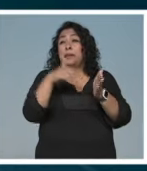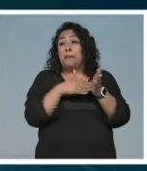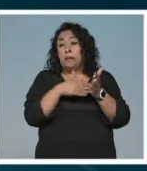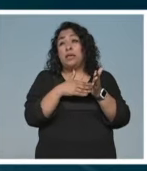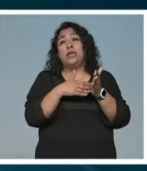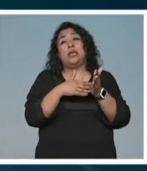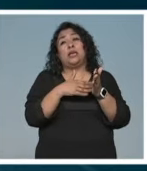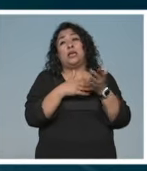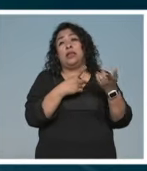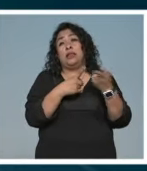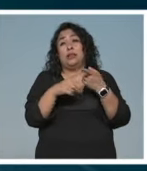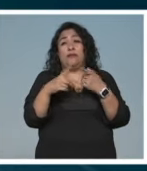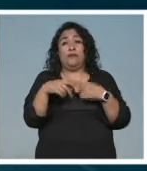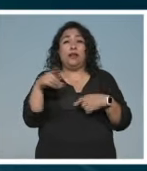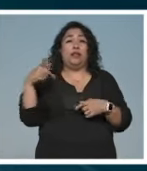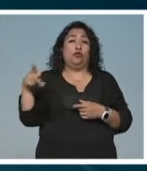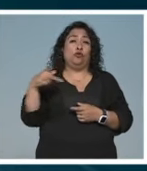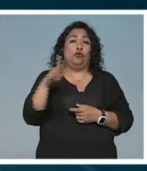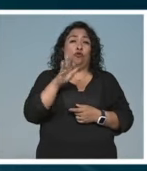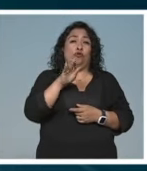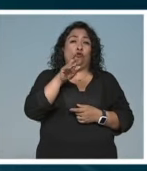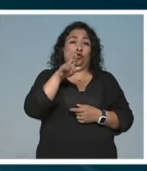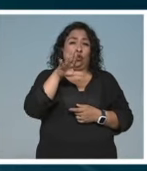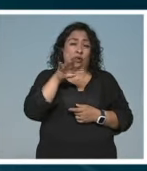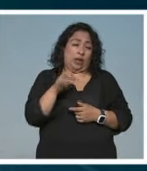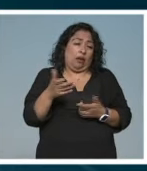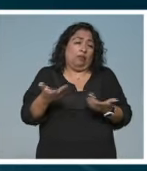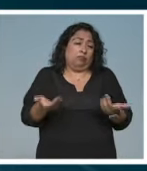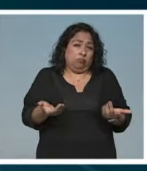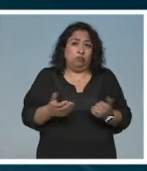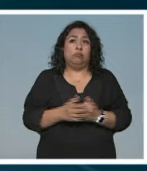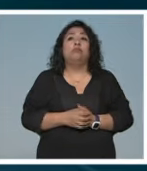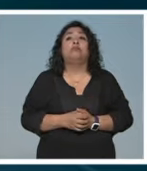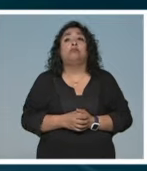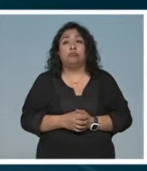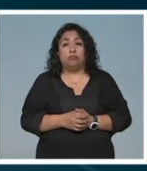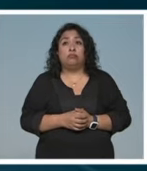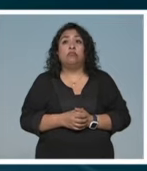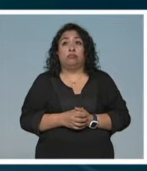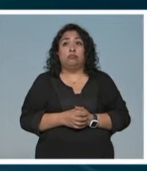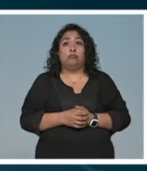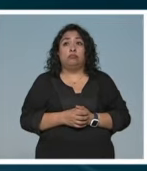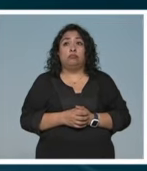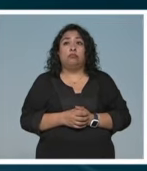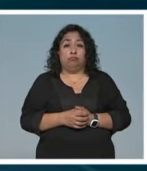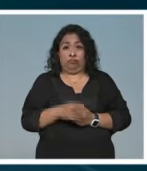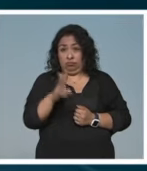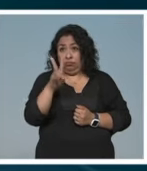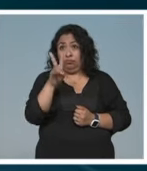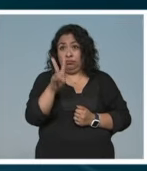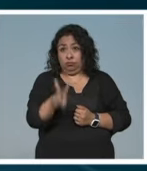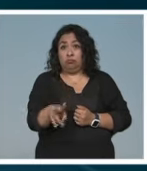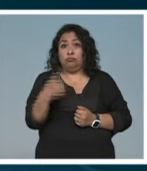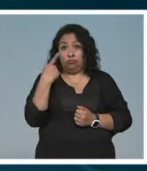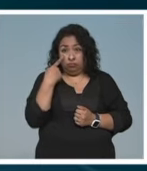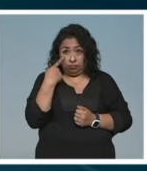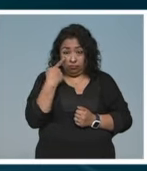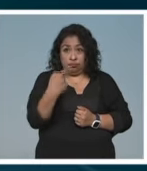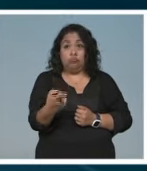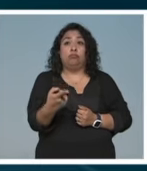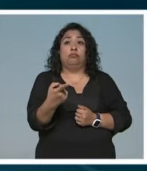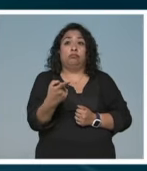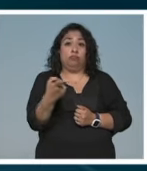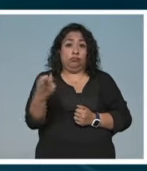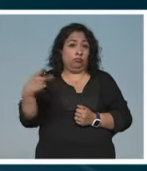recursos de la fototeca y de este acervo. Entonces, pues es realmente pues visualizar esto